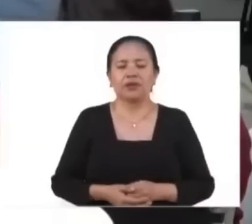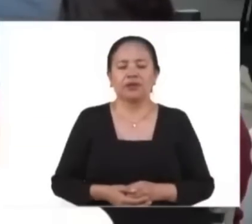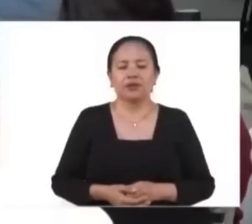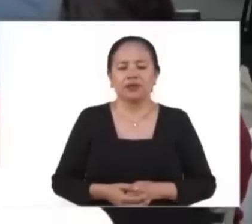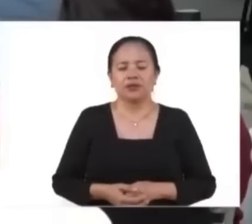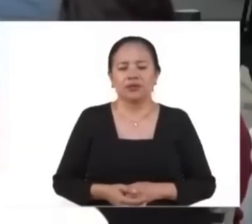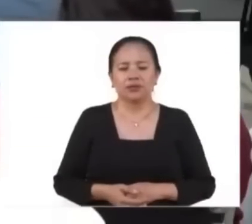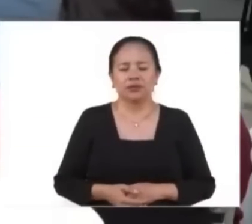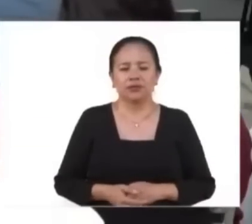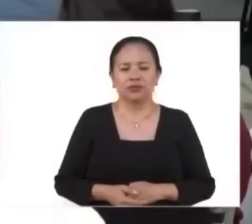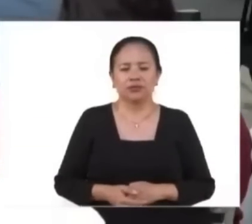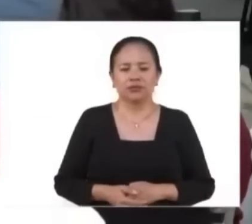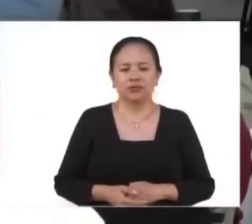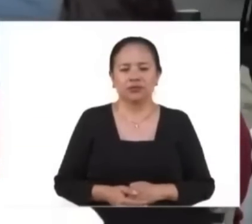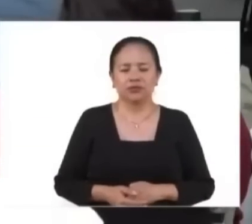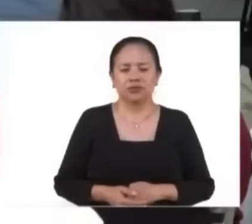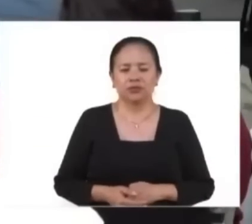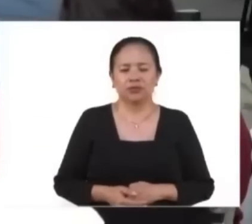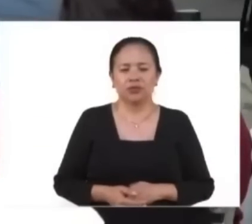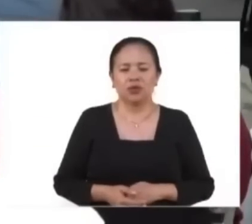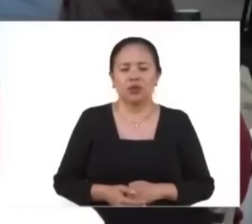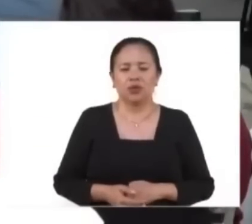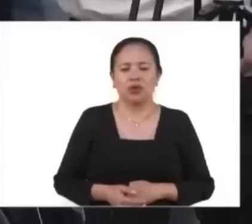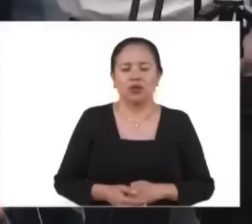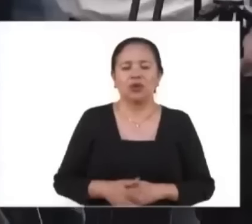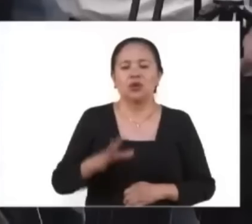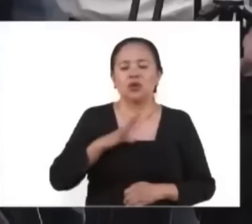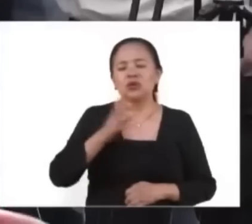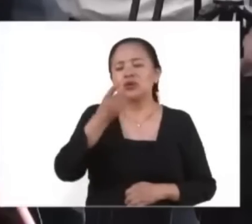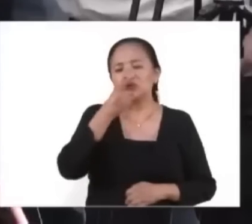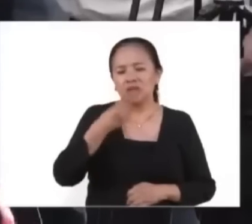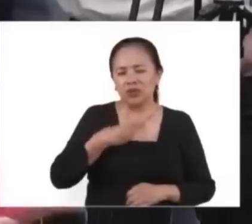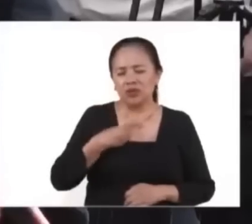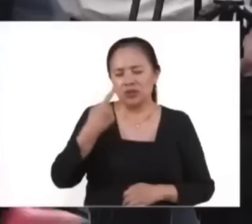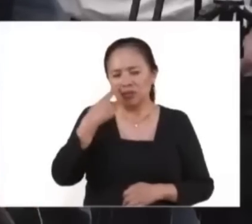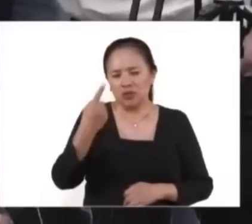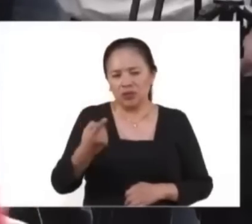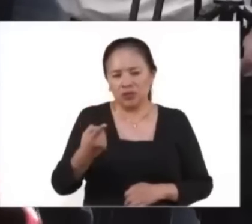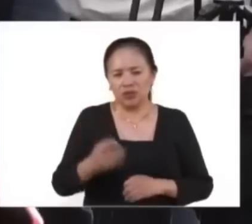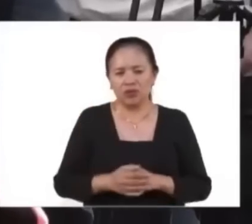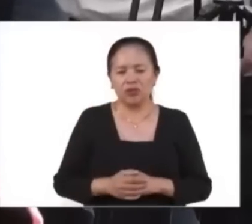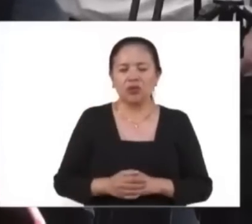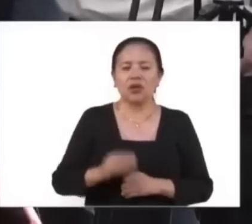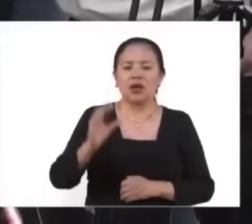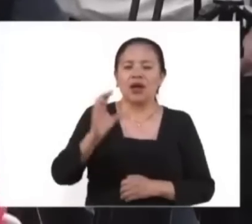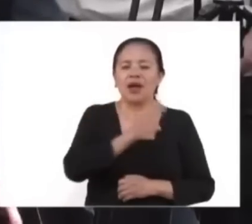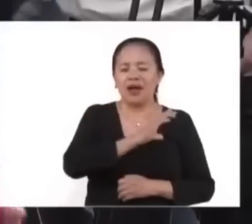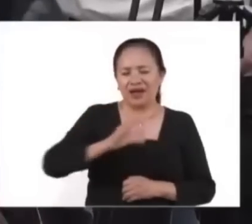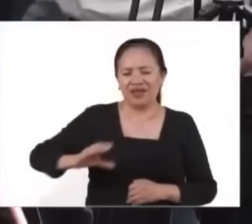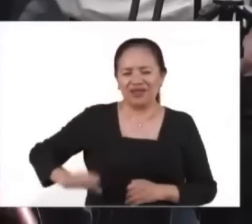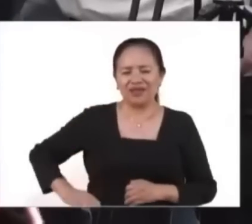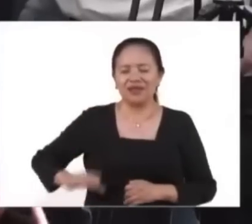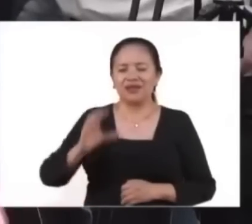de las campañas ya iniciaron en el Estado de México había comentado usted que iba a evaluar cómo iba a apoyar a la candidata de morena